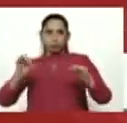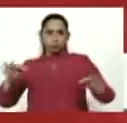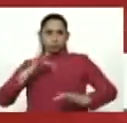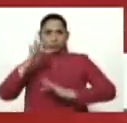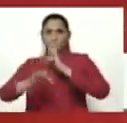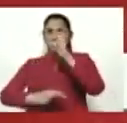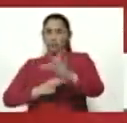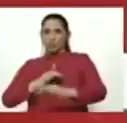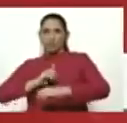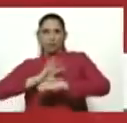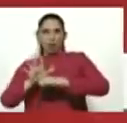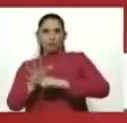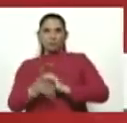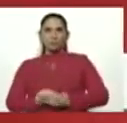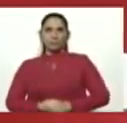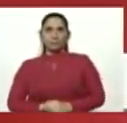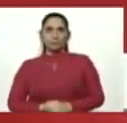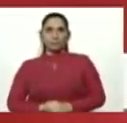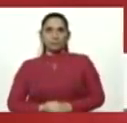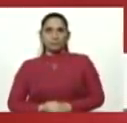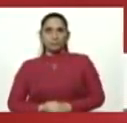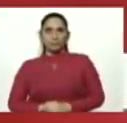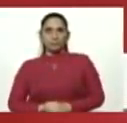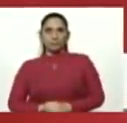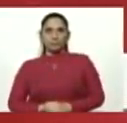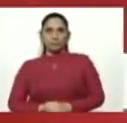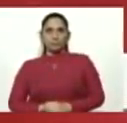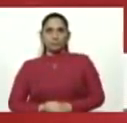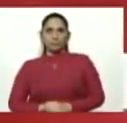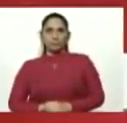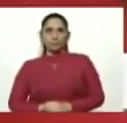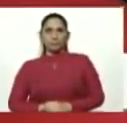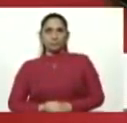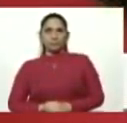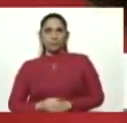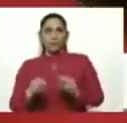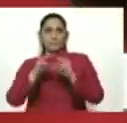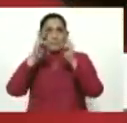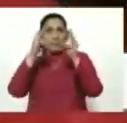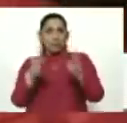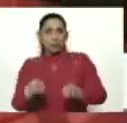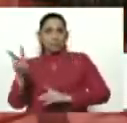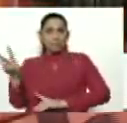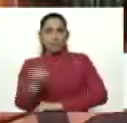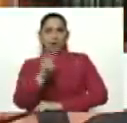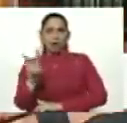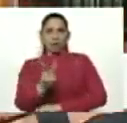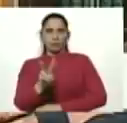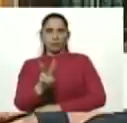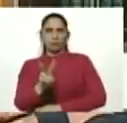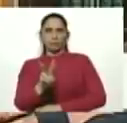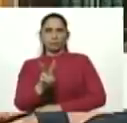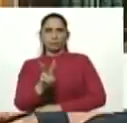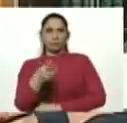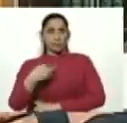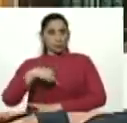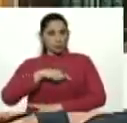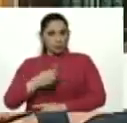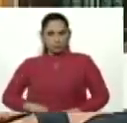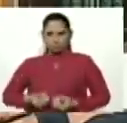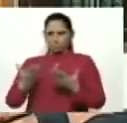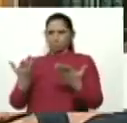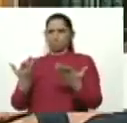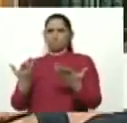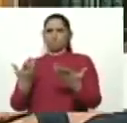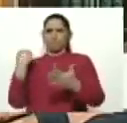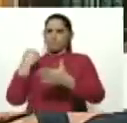transmisión del coronavirus. Este es el método venezolano para nosotros dar esta batalla